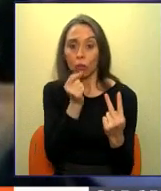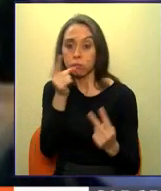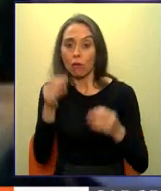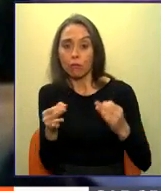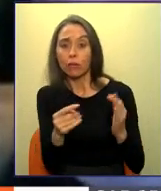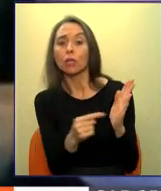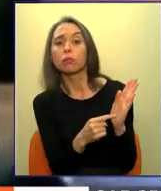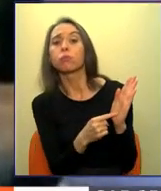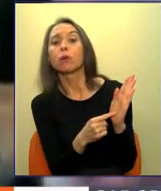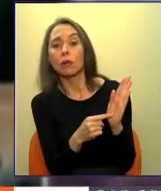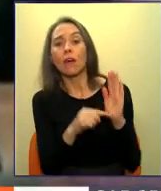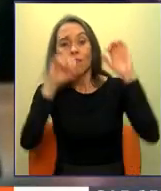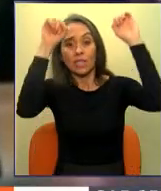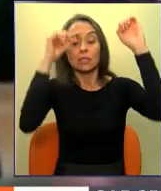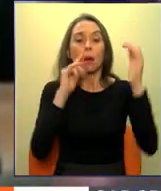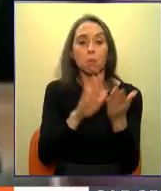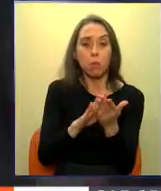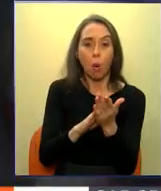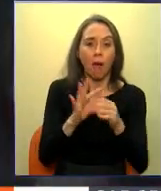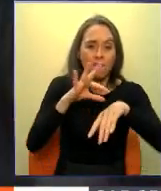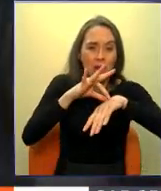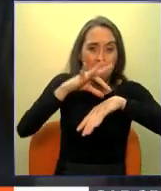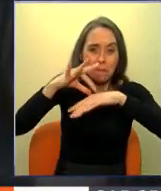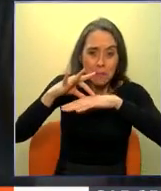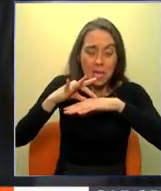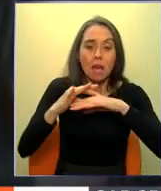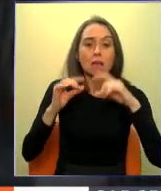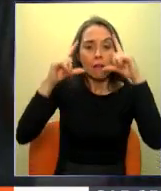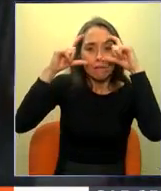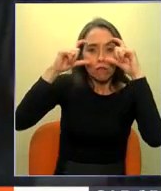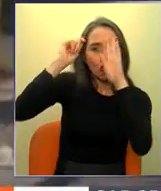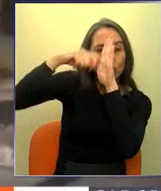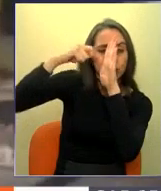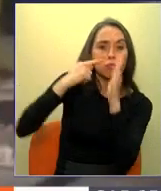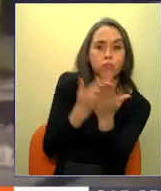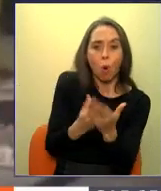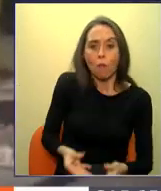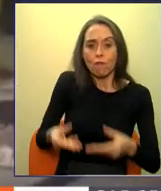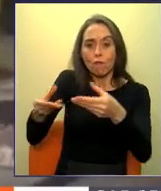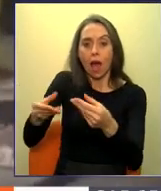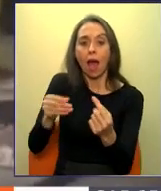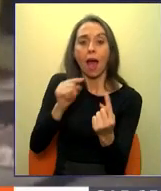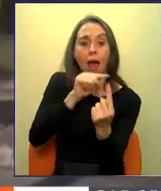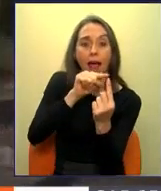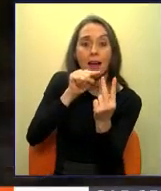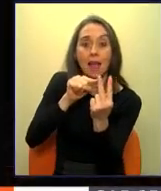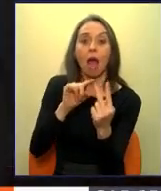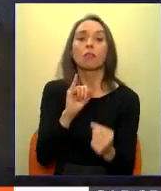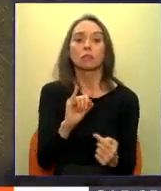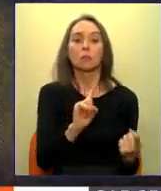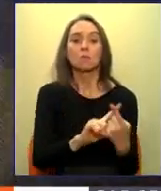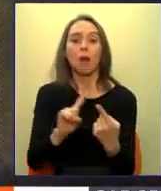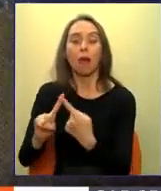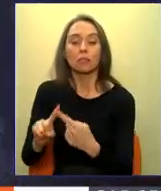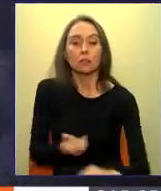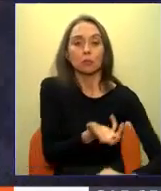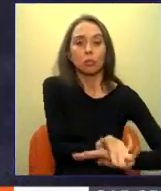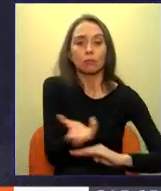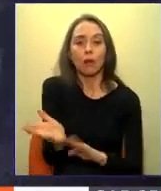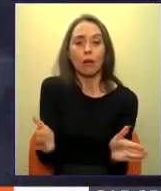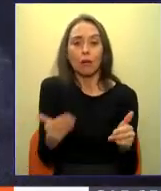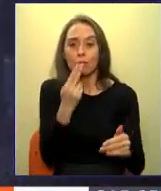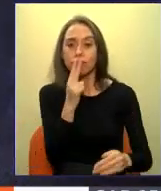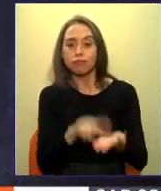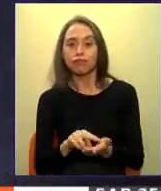aportó evidencia biológica, fotográfica y fílmica que daría cuenta de la participación de cada uno de ellos en los hechos. La encomienda enviada